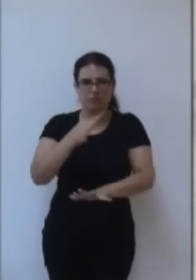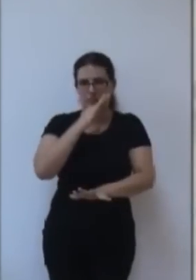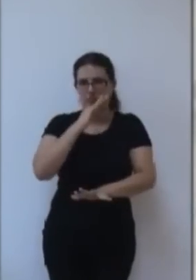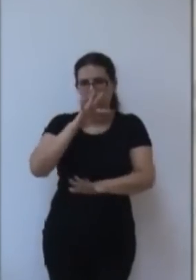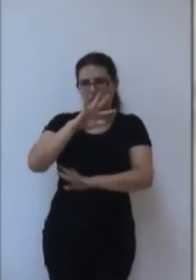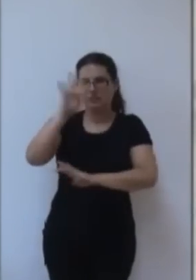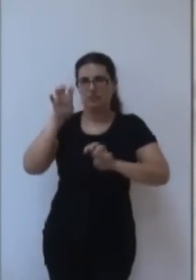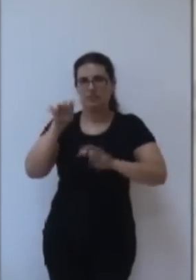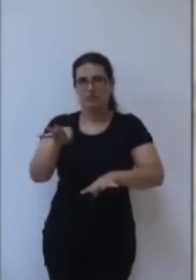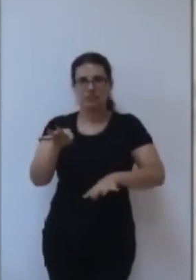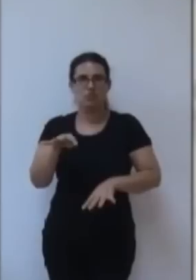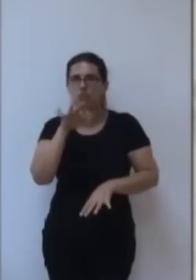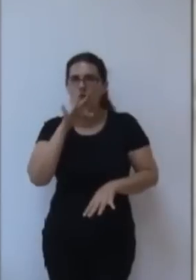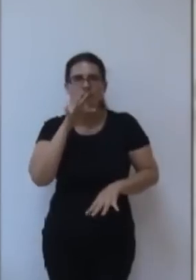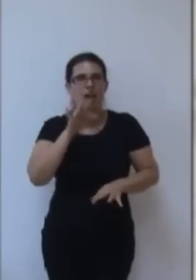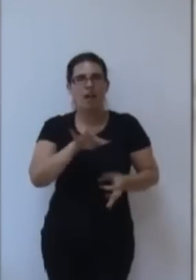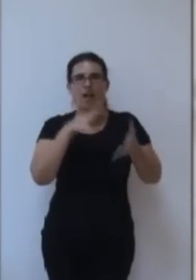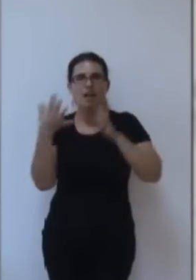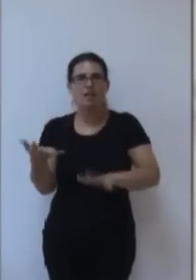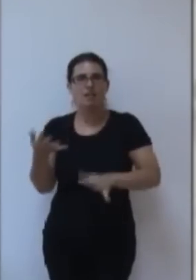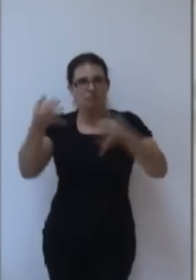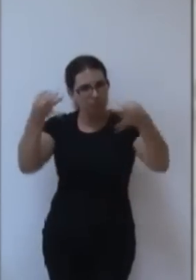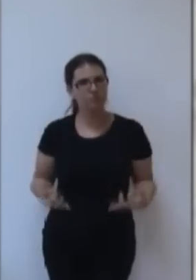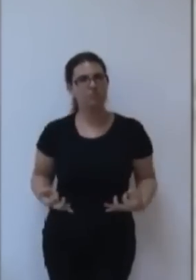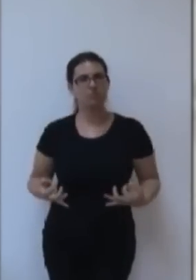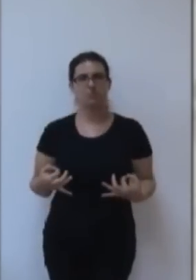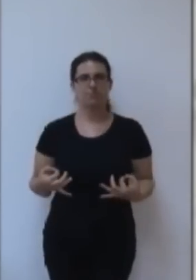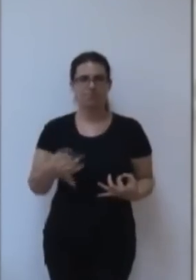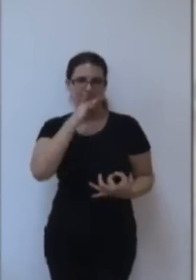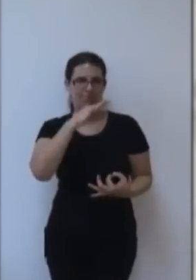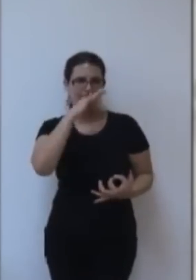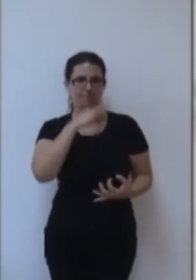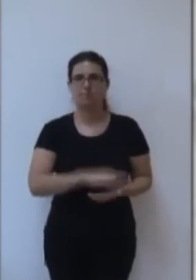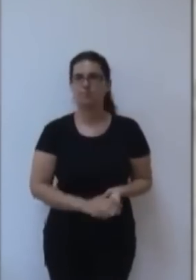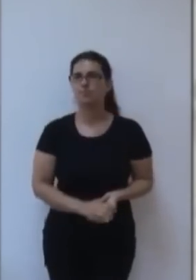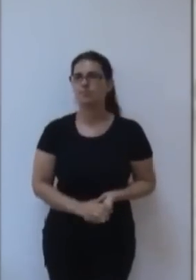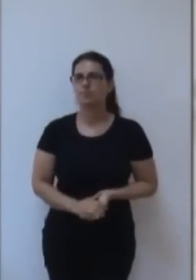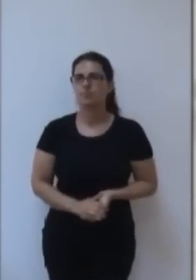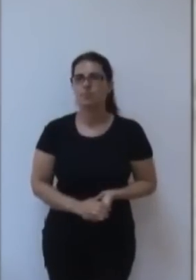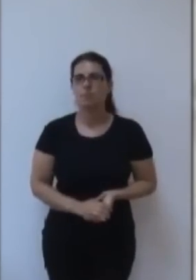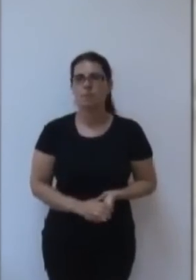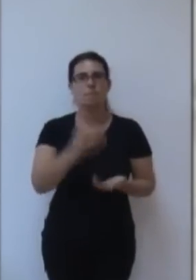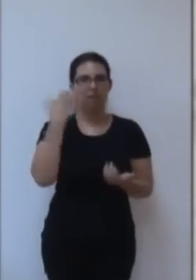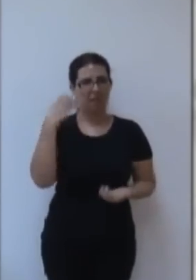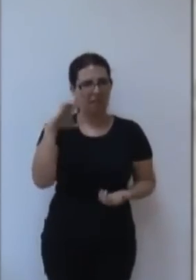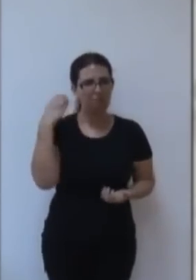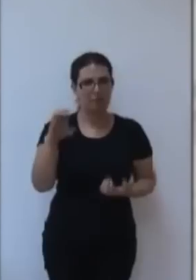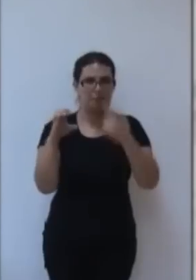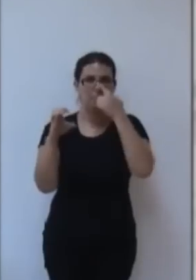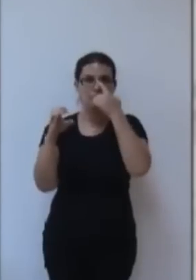que desgraciadamente todavía no se está aplicando con toda la fuerza, con todo el peso de la ley, como quien dice, ¿no? El CERMI